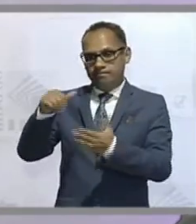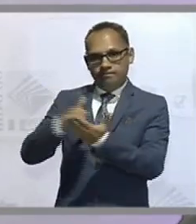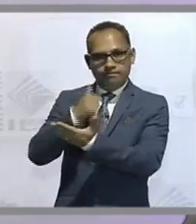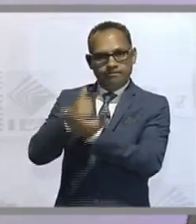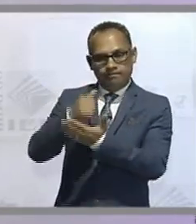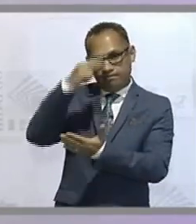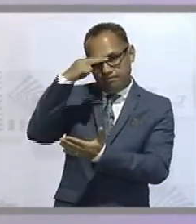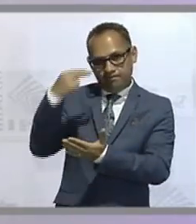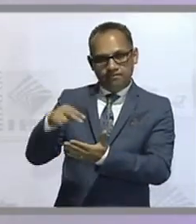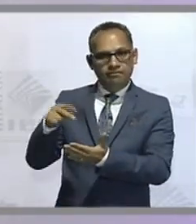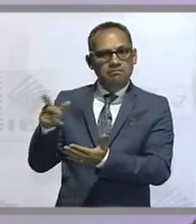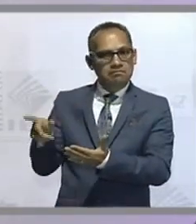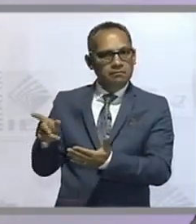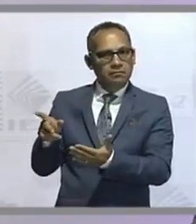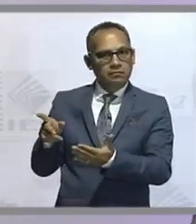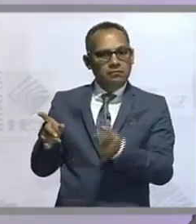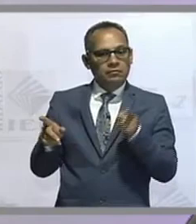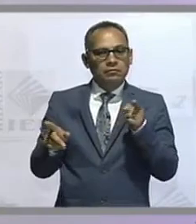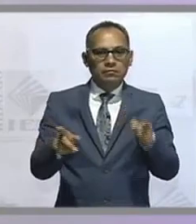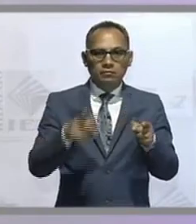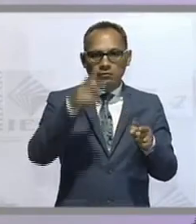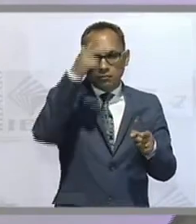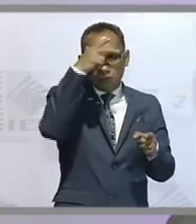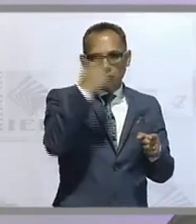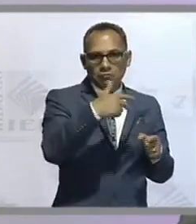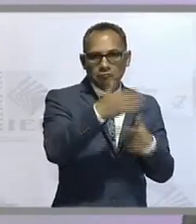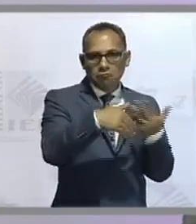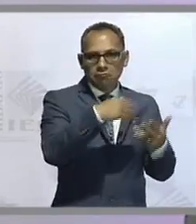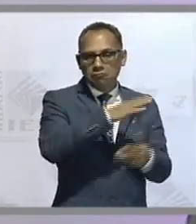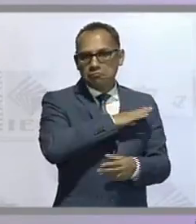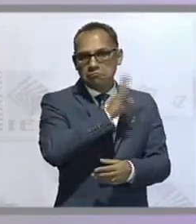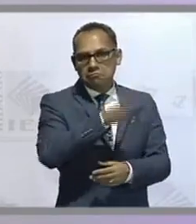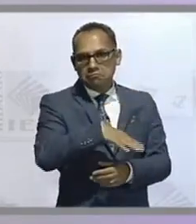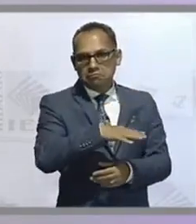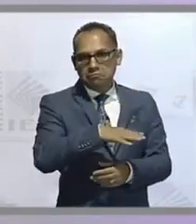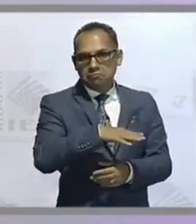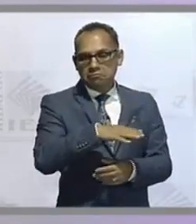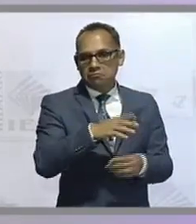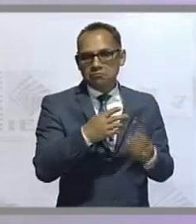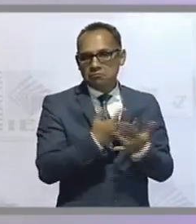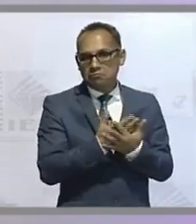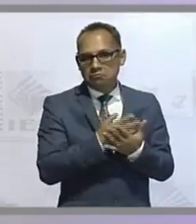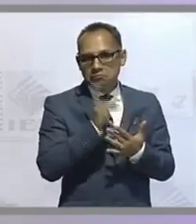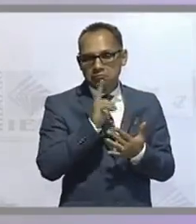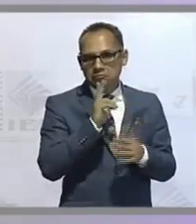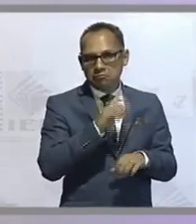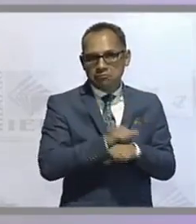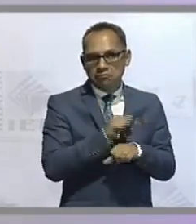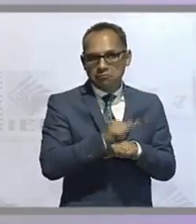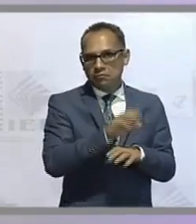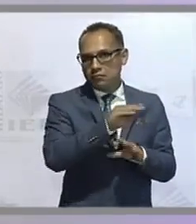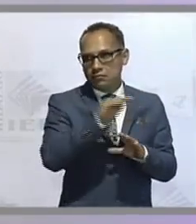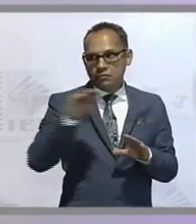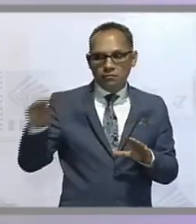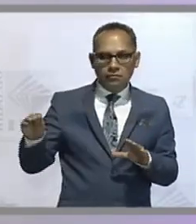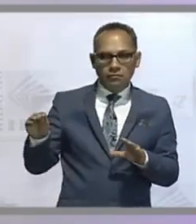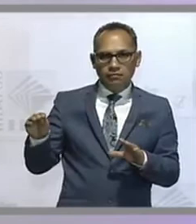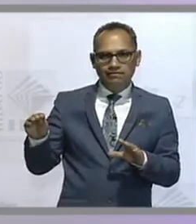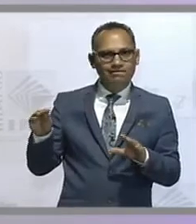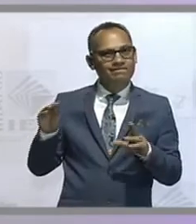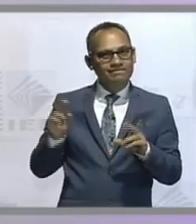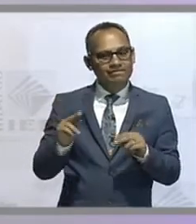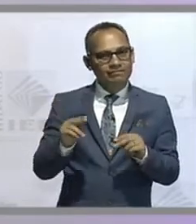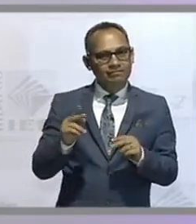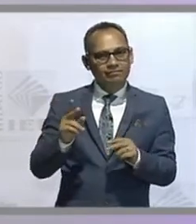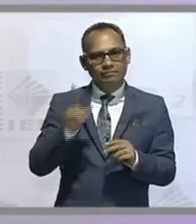me hubiera quedado esperando que hubiera una ambulancia para que pudiera trasladarme yo creo que que tenemos de partir y ser muy sinceros en lo que